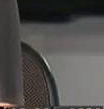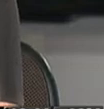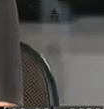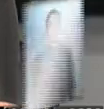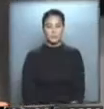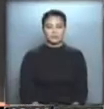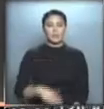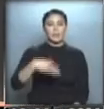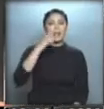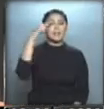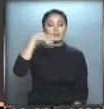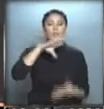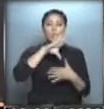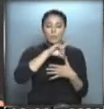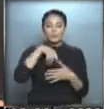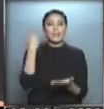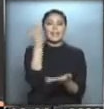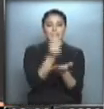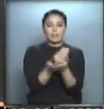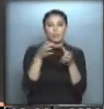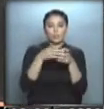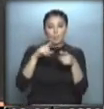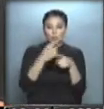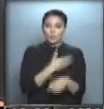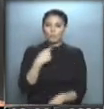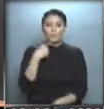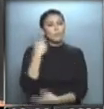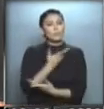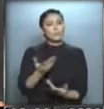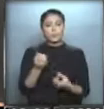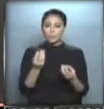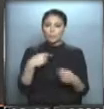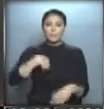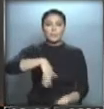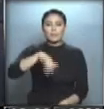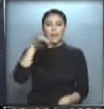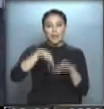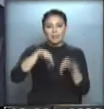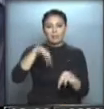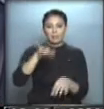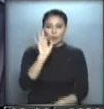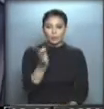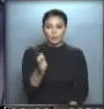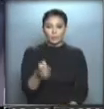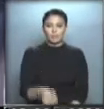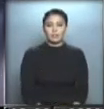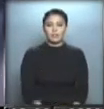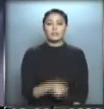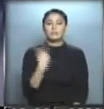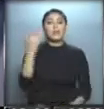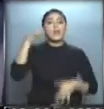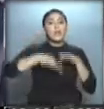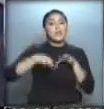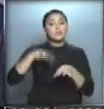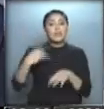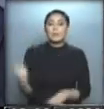martín insaurralde candidato del frente para la victoria se mostró optimista para las elecciones de octubre porque vimos su elección donde